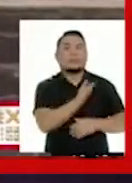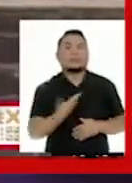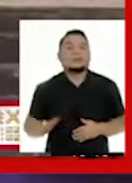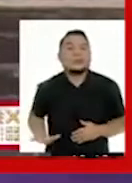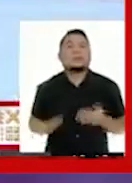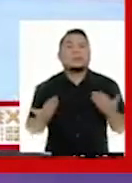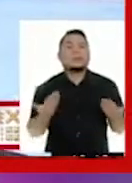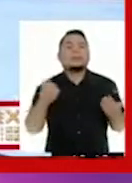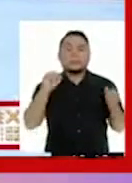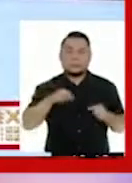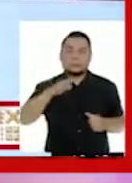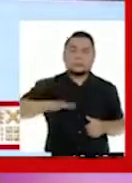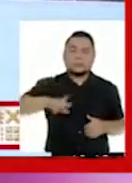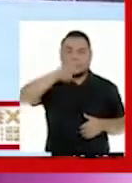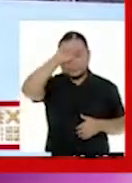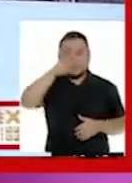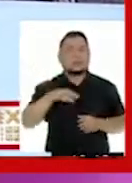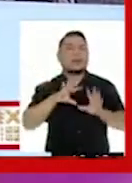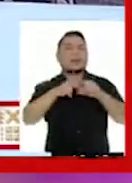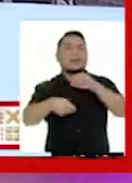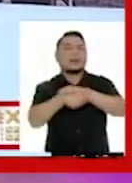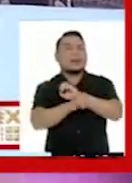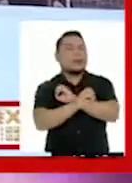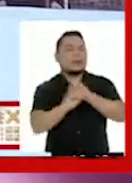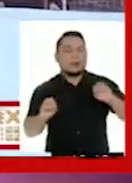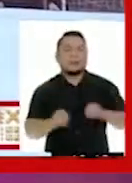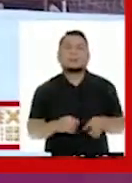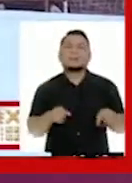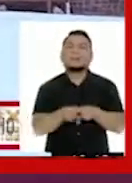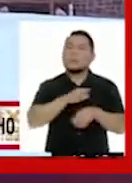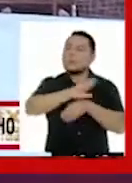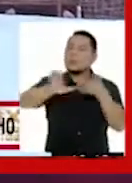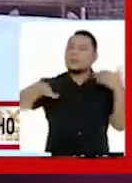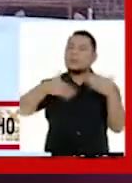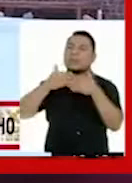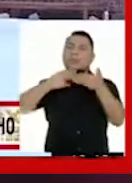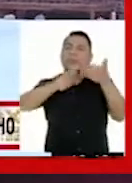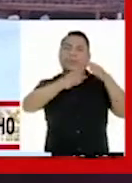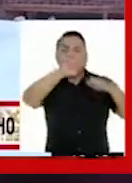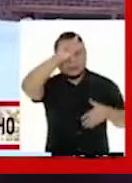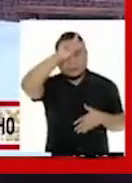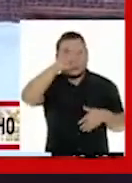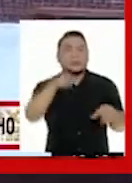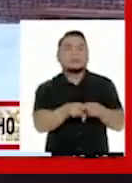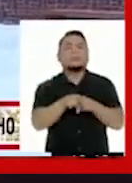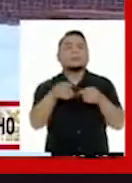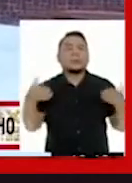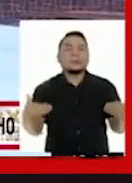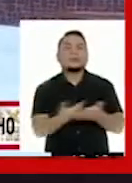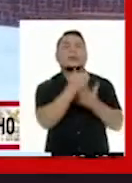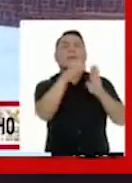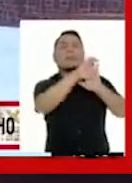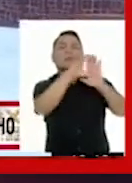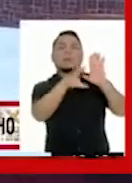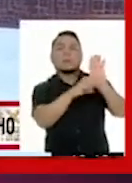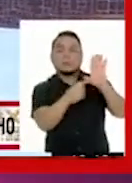hasta ahora, a su criterio. Esto que es algo mínimo de la democracia, que es lógico de cualquier país, de cualquier gobierno, ha sido motivo